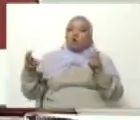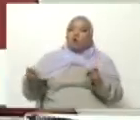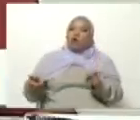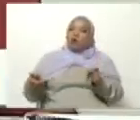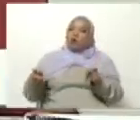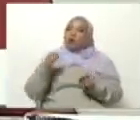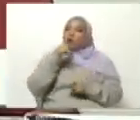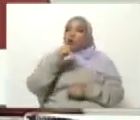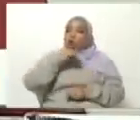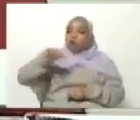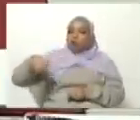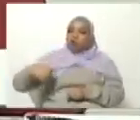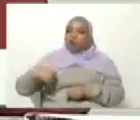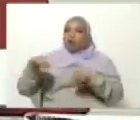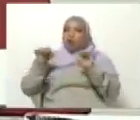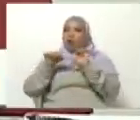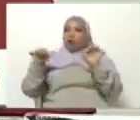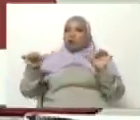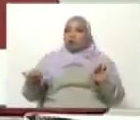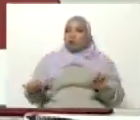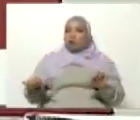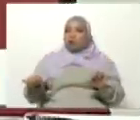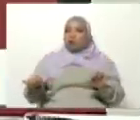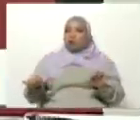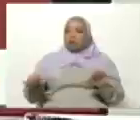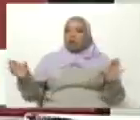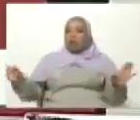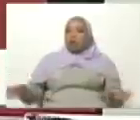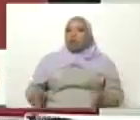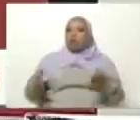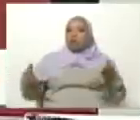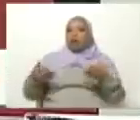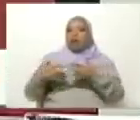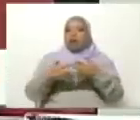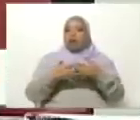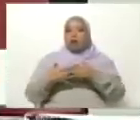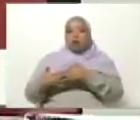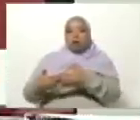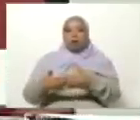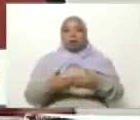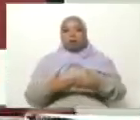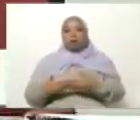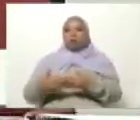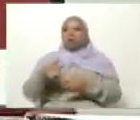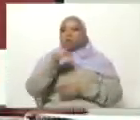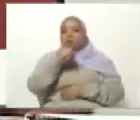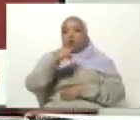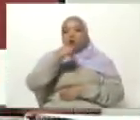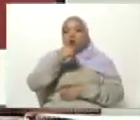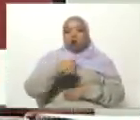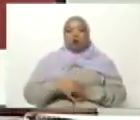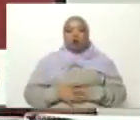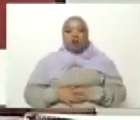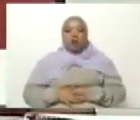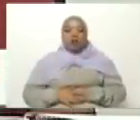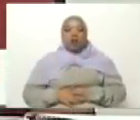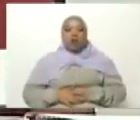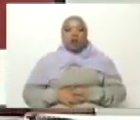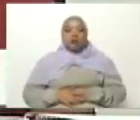le dieron al sistema para que no hubiese luz en Venezuela, promovido desde Estados Unidos. Tan promovido es que antes que